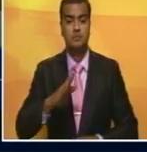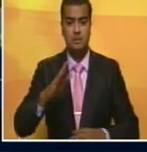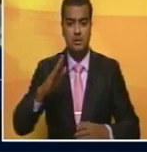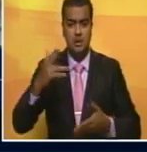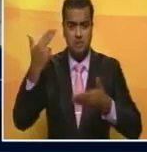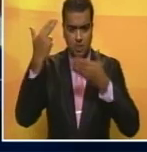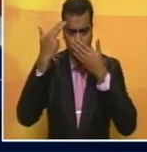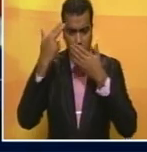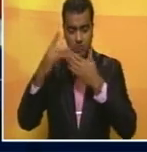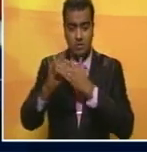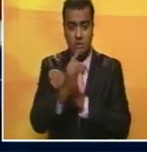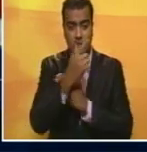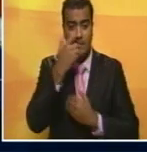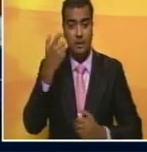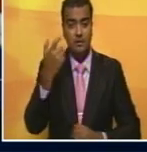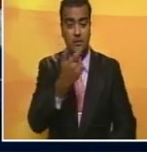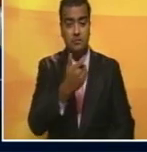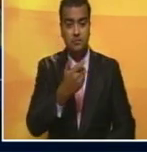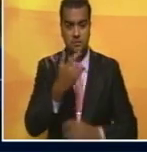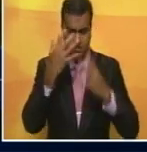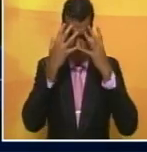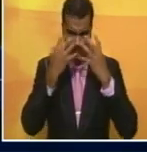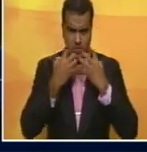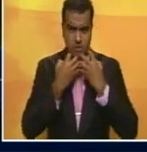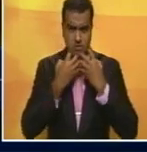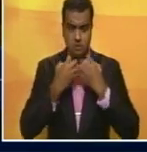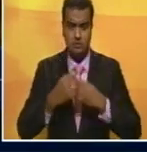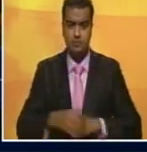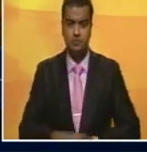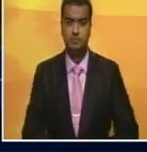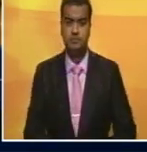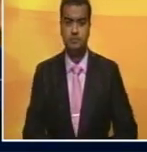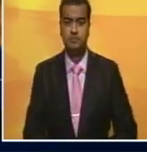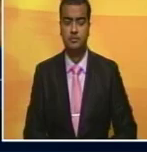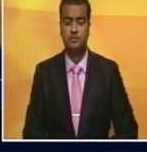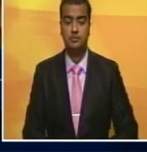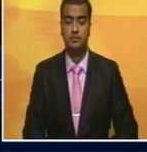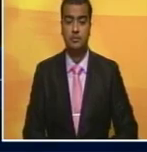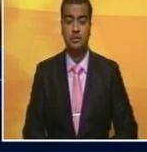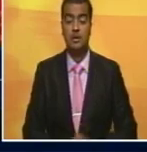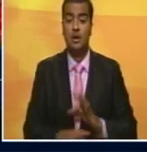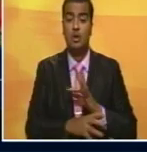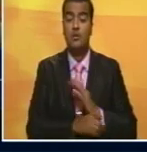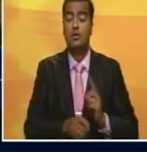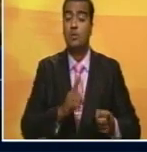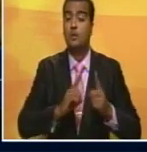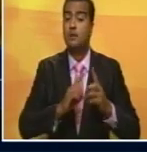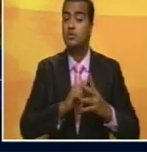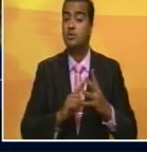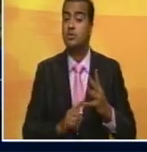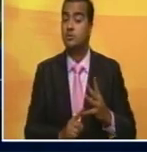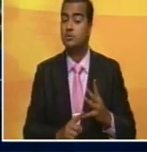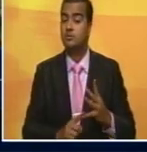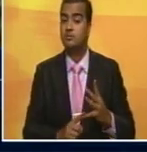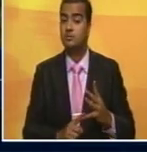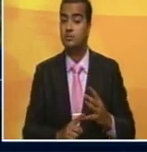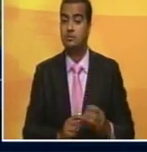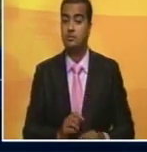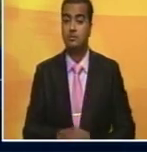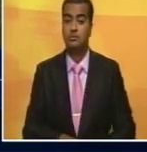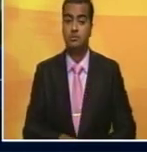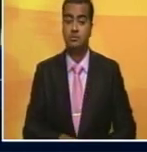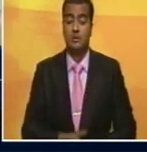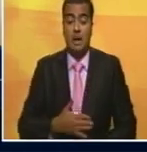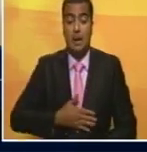secuestro, traición a la patria, terrorismo y el delito de robo en cualquiera de sus modalidades. Creo, a